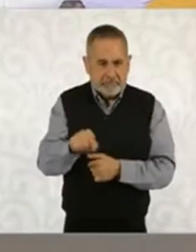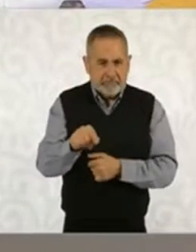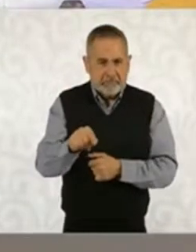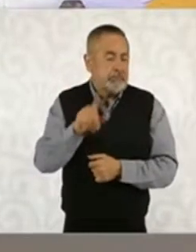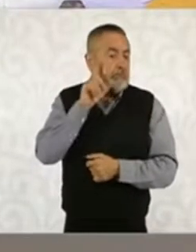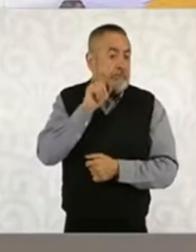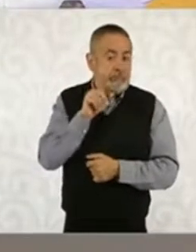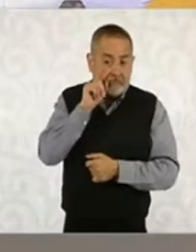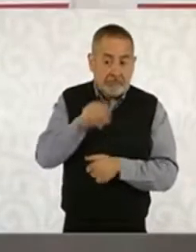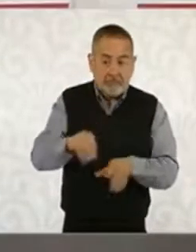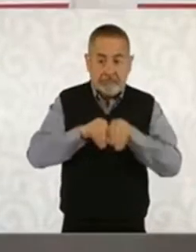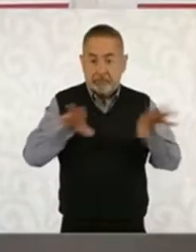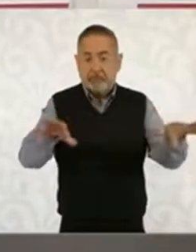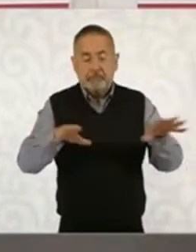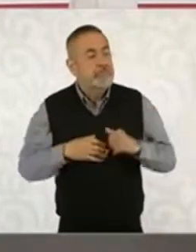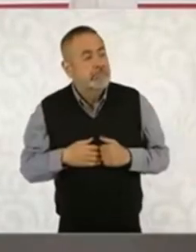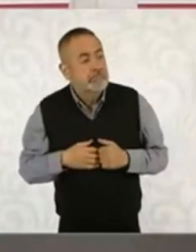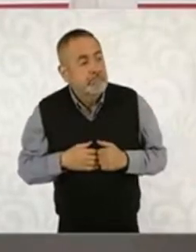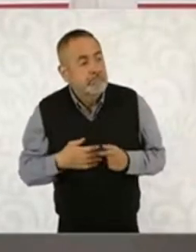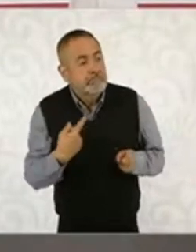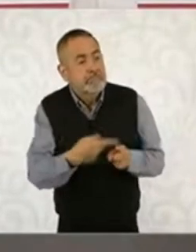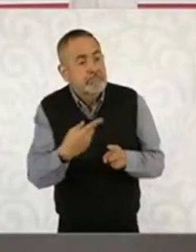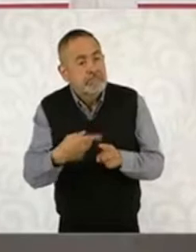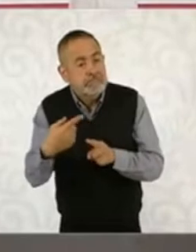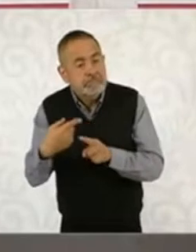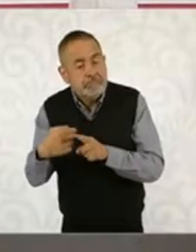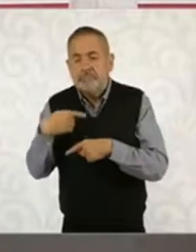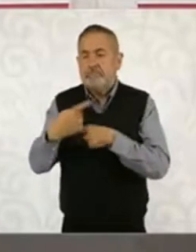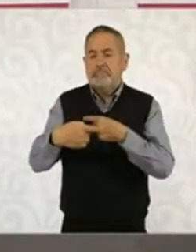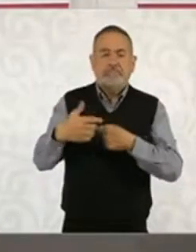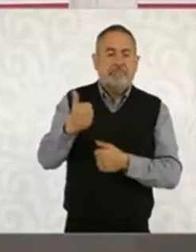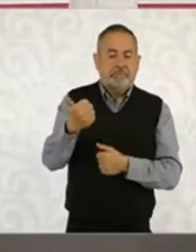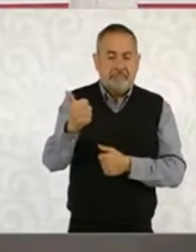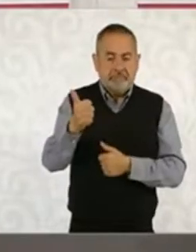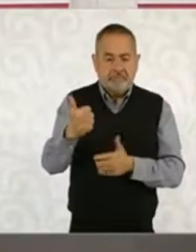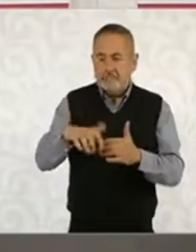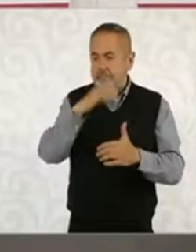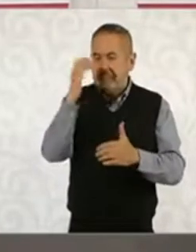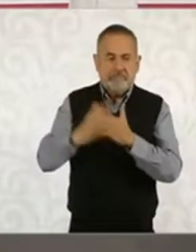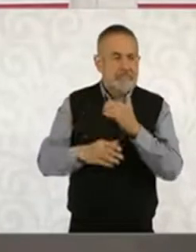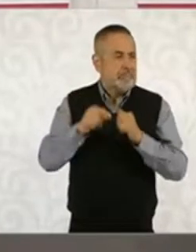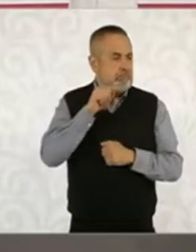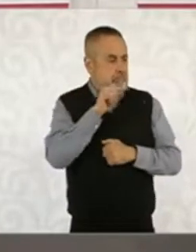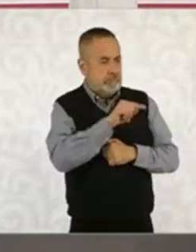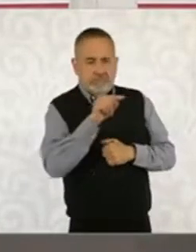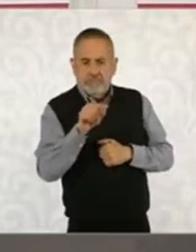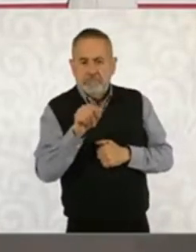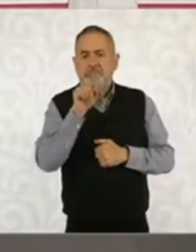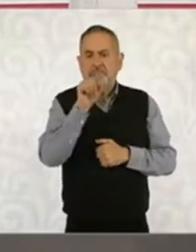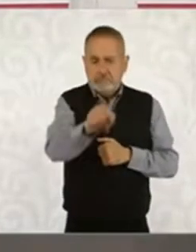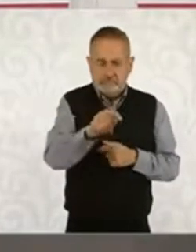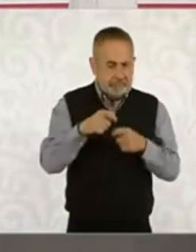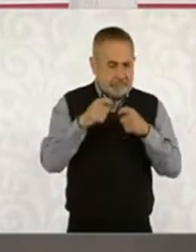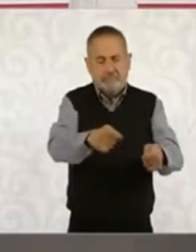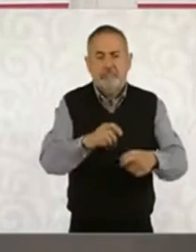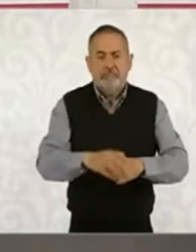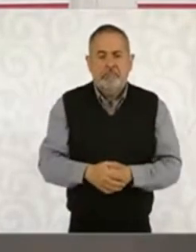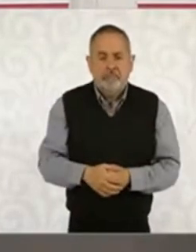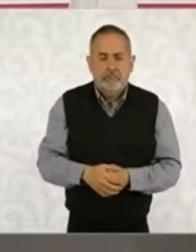de mañana para tener el fallo a finales de agosto. Esto es lo que tenemos. A ver, entonces,